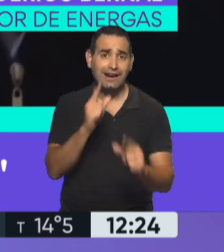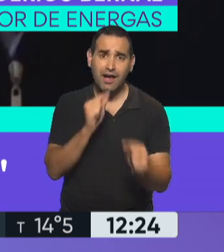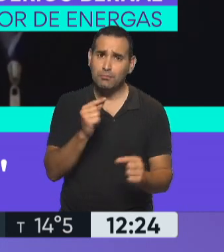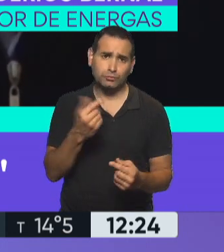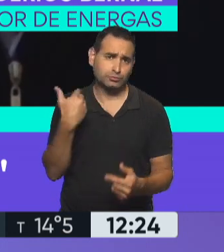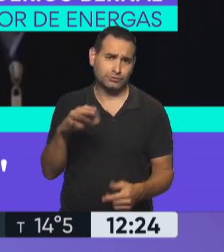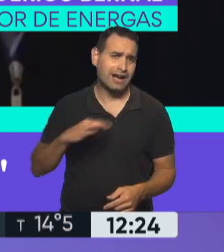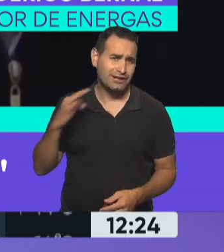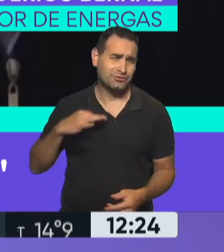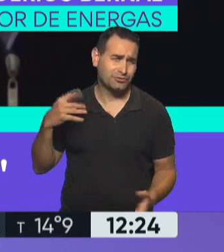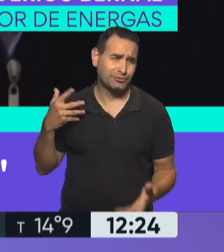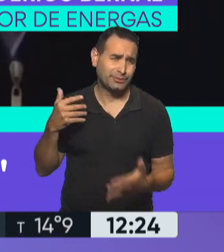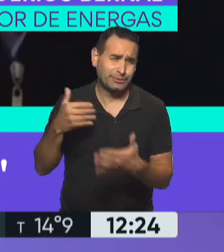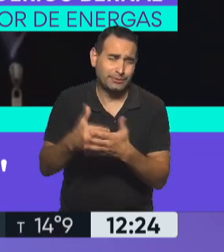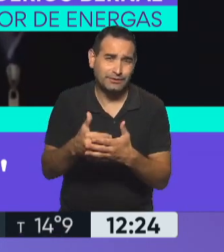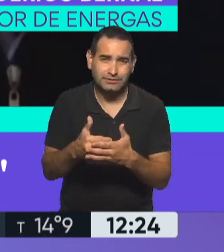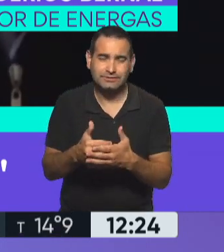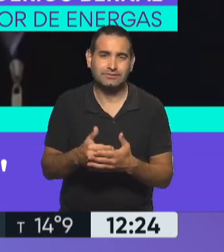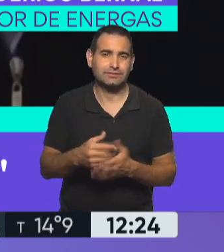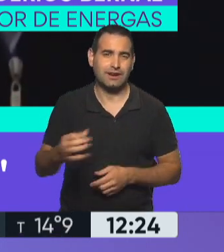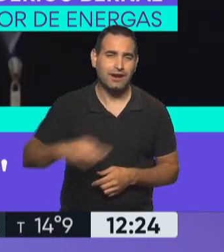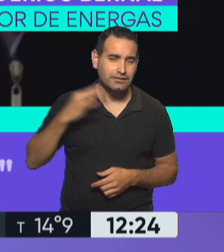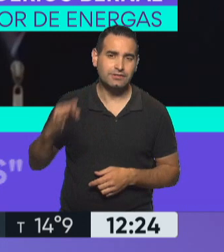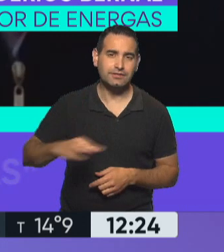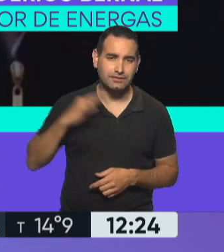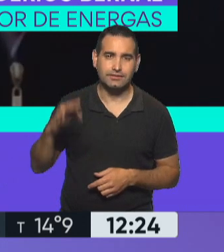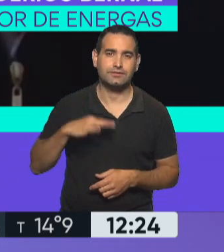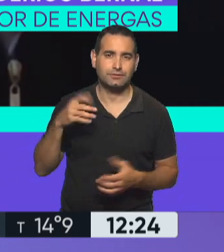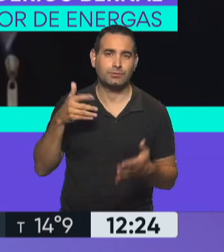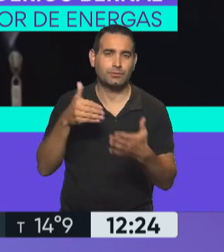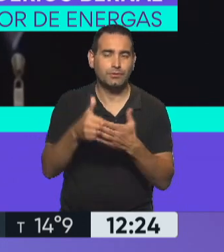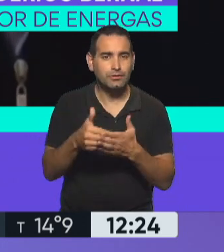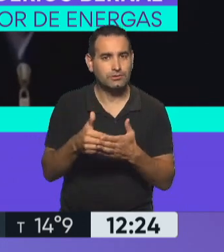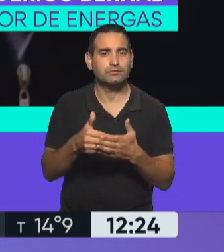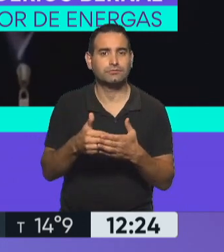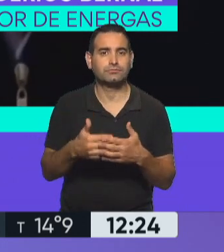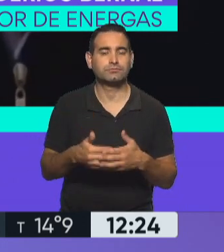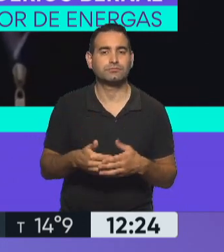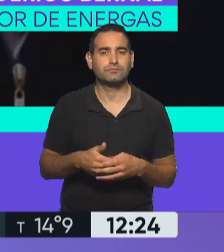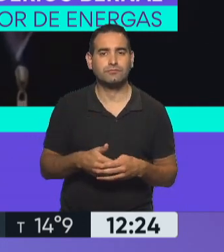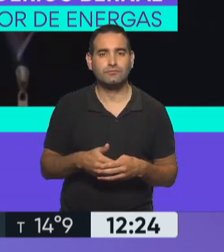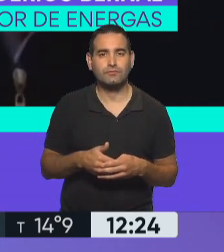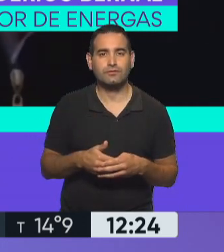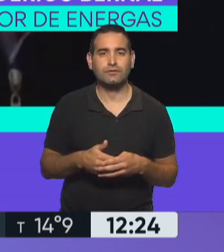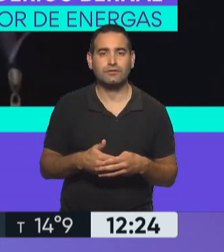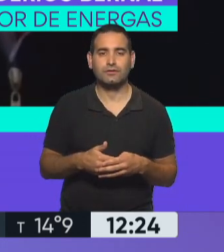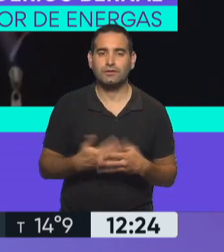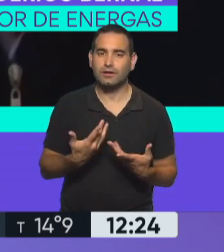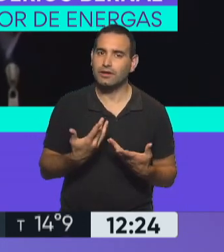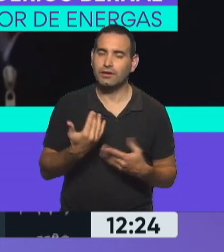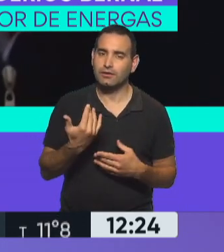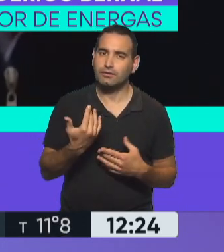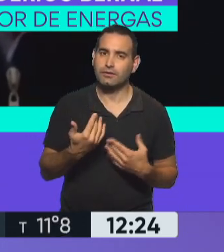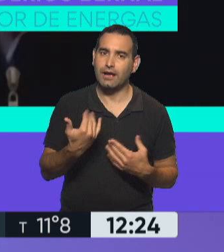histórico. Son décadas de poder equiparar, poder salvar estas